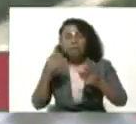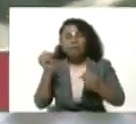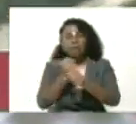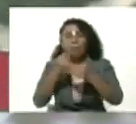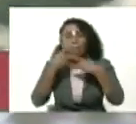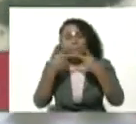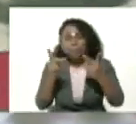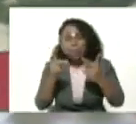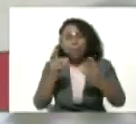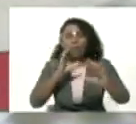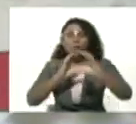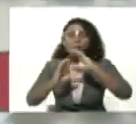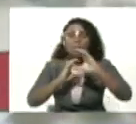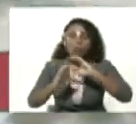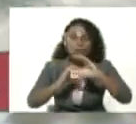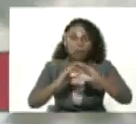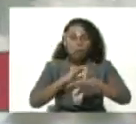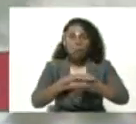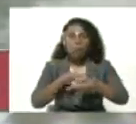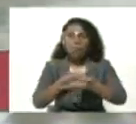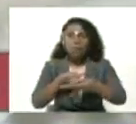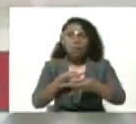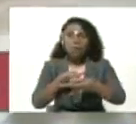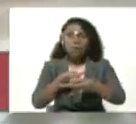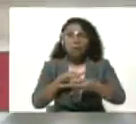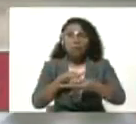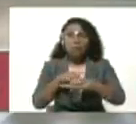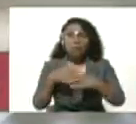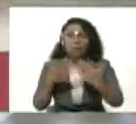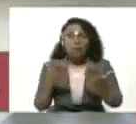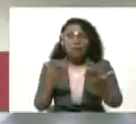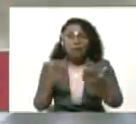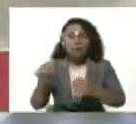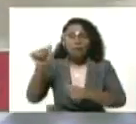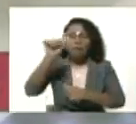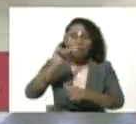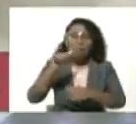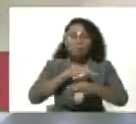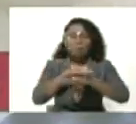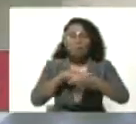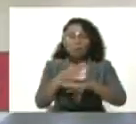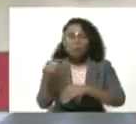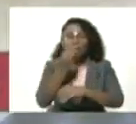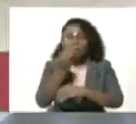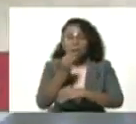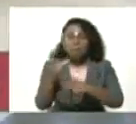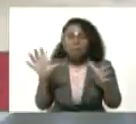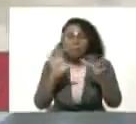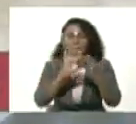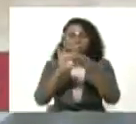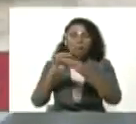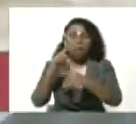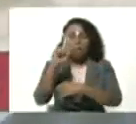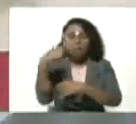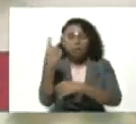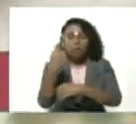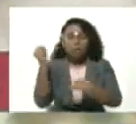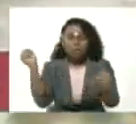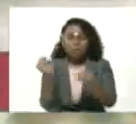de telecomunicaciones, a través del Ministerio de Agua, el Ministerio de Alimentación, articulando un solo